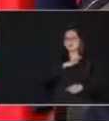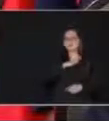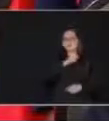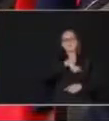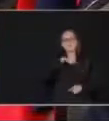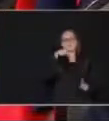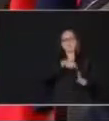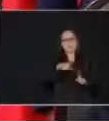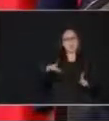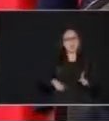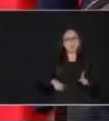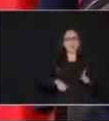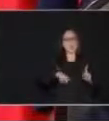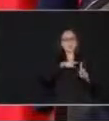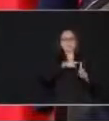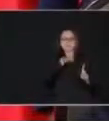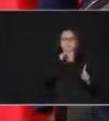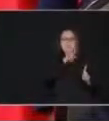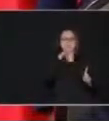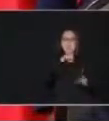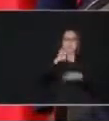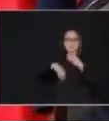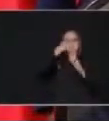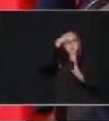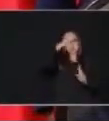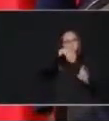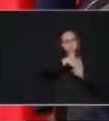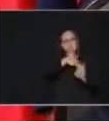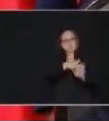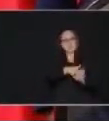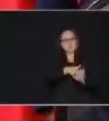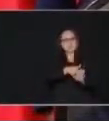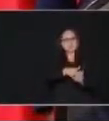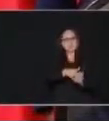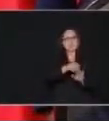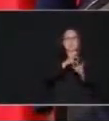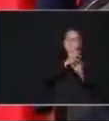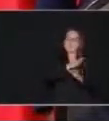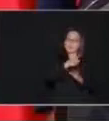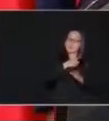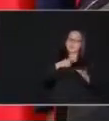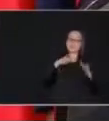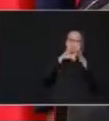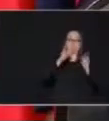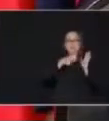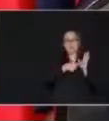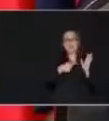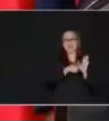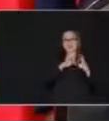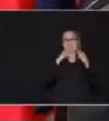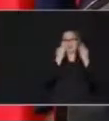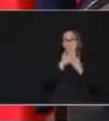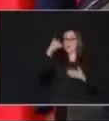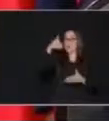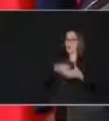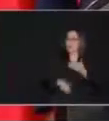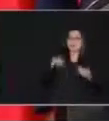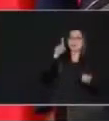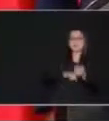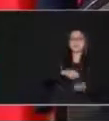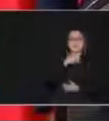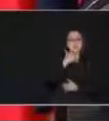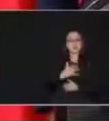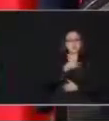pero pues hay que esperar qué pasa por lo menos en la evaluación, en